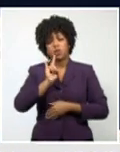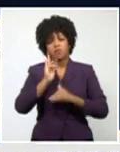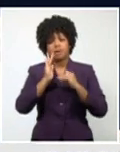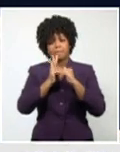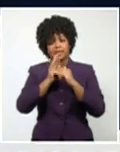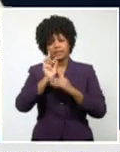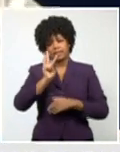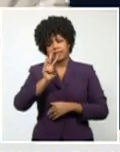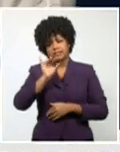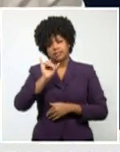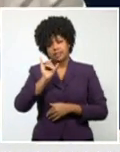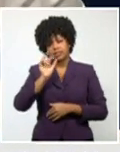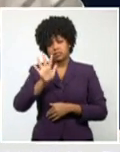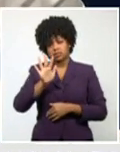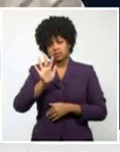9.365, emigrados